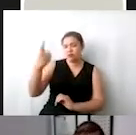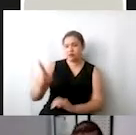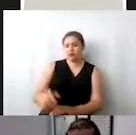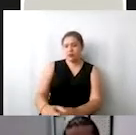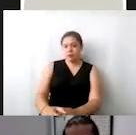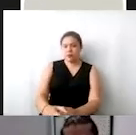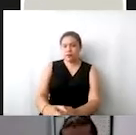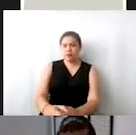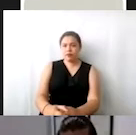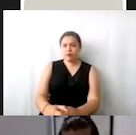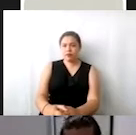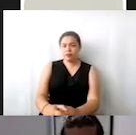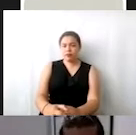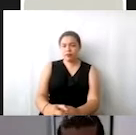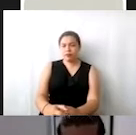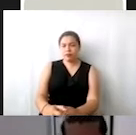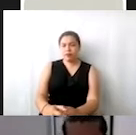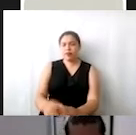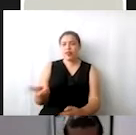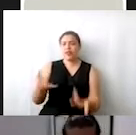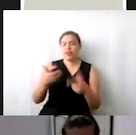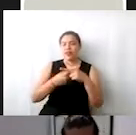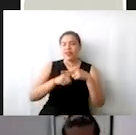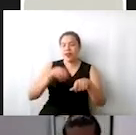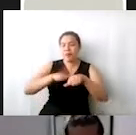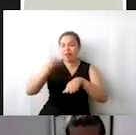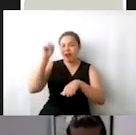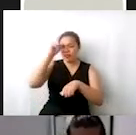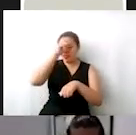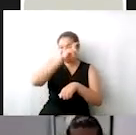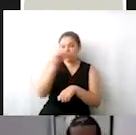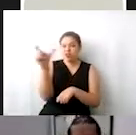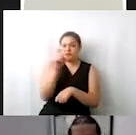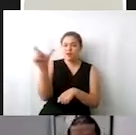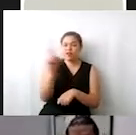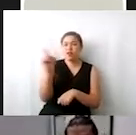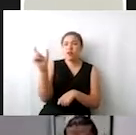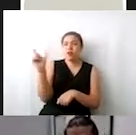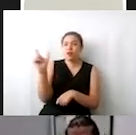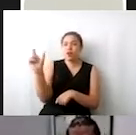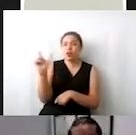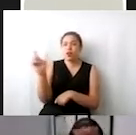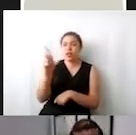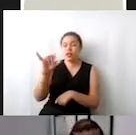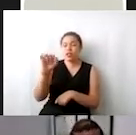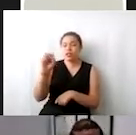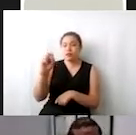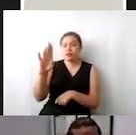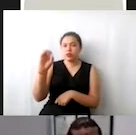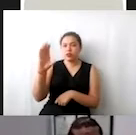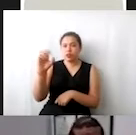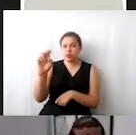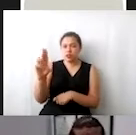Entonces, por eso de entrada es más complicado definir cuando estamos en presencia de una puesta a disposición.